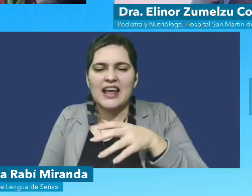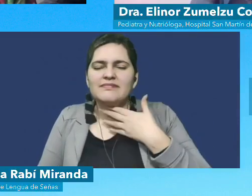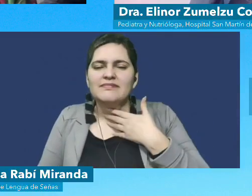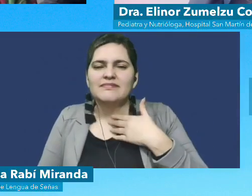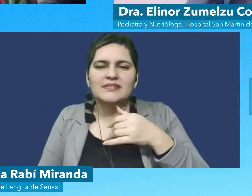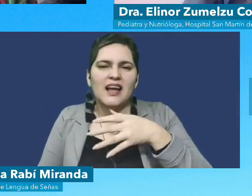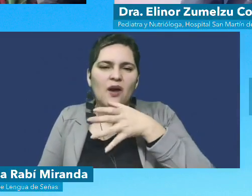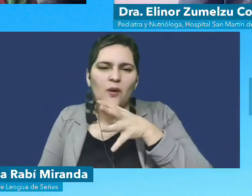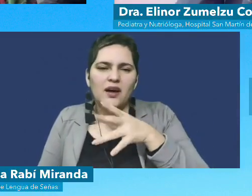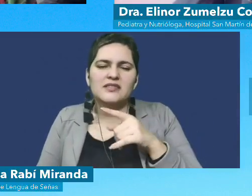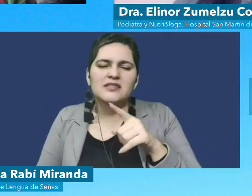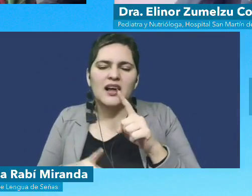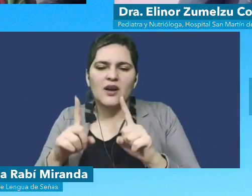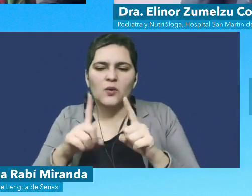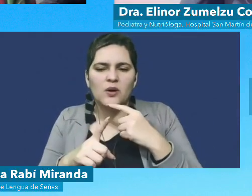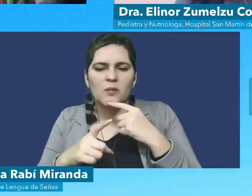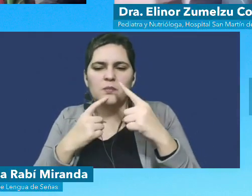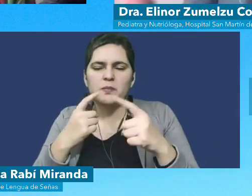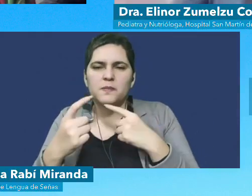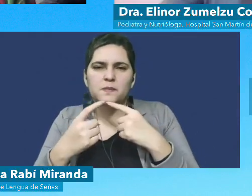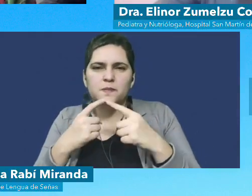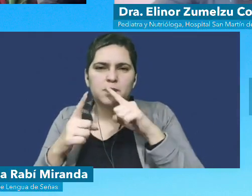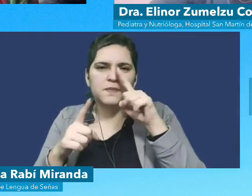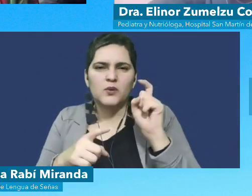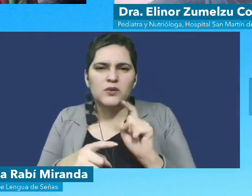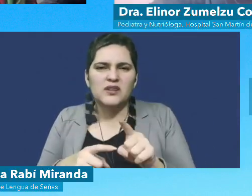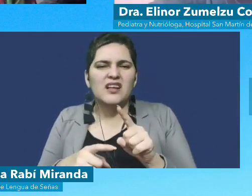varias preguntas cuando usted habló de cándida.